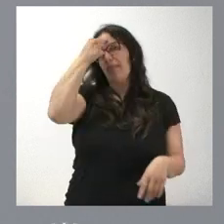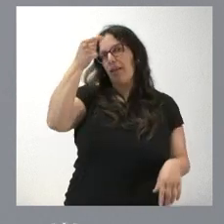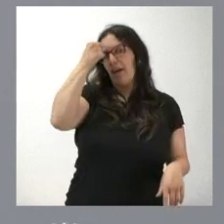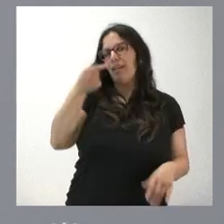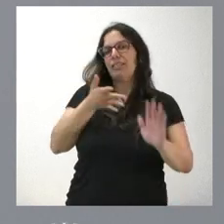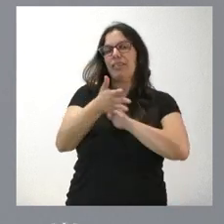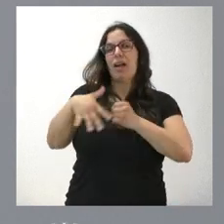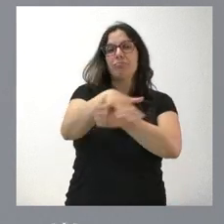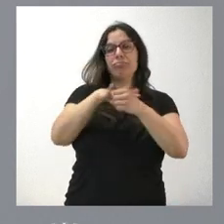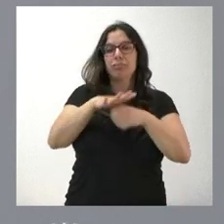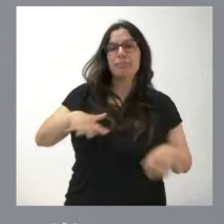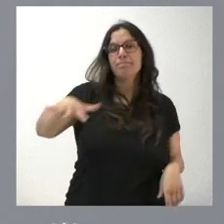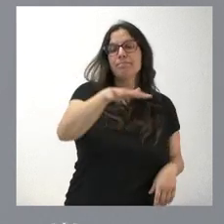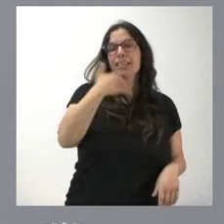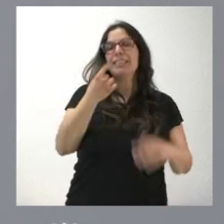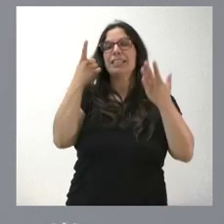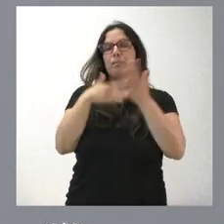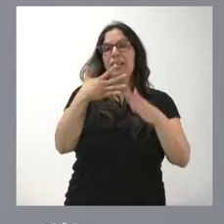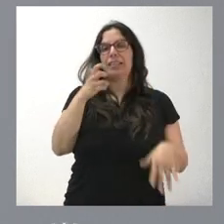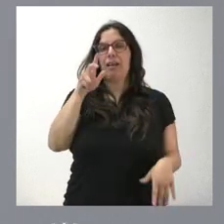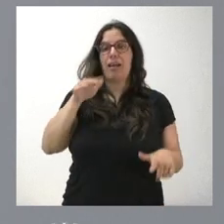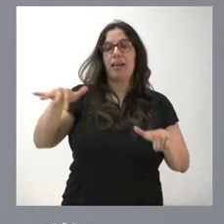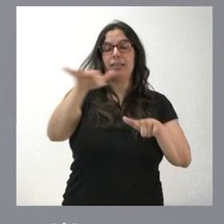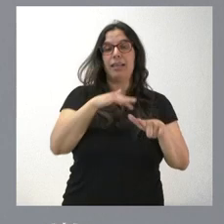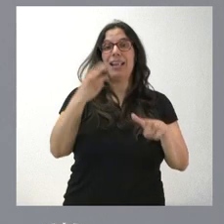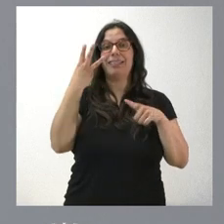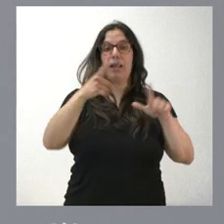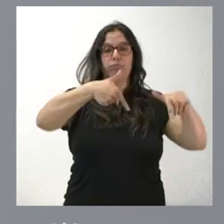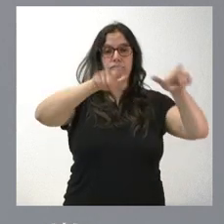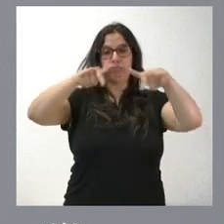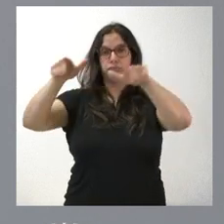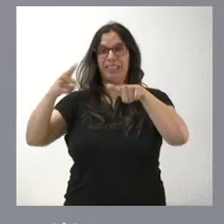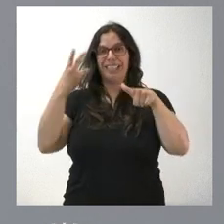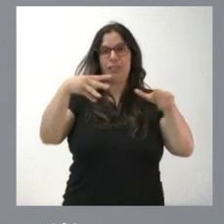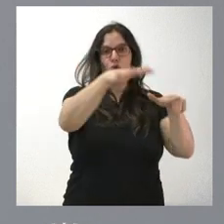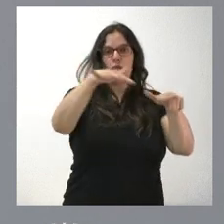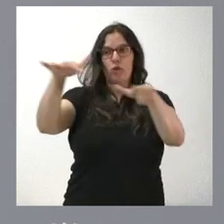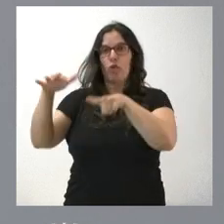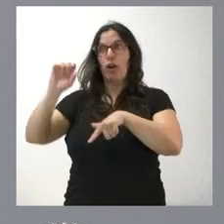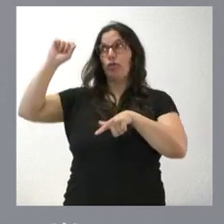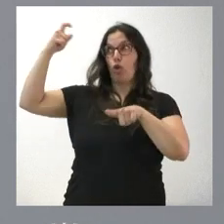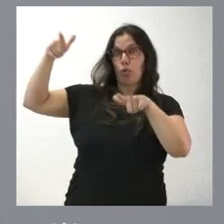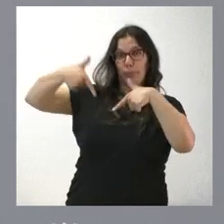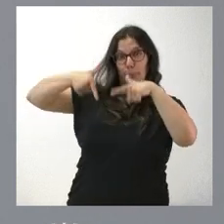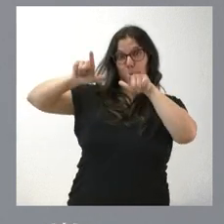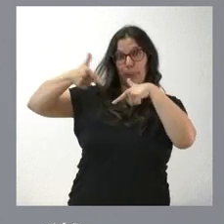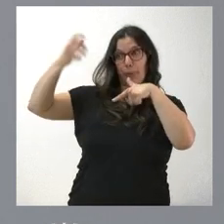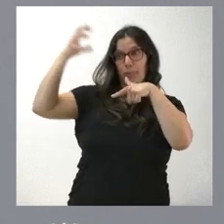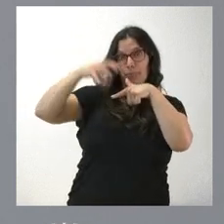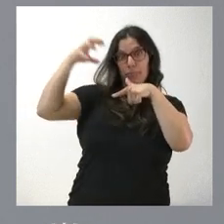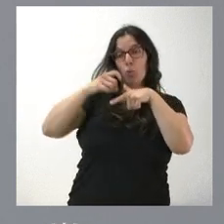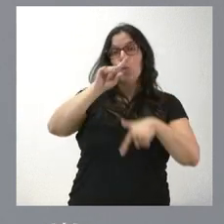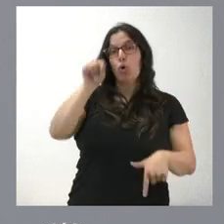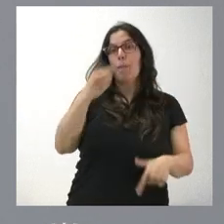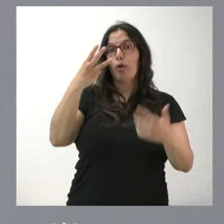6.500 hectáreas y esta construcción de estos 3 parques fotovoltaicos con una potencia de 1,8 megavatios,